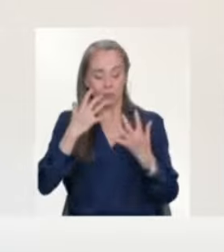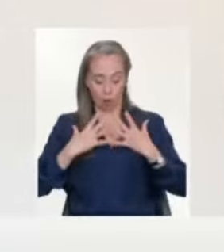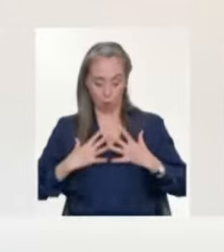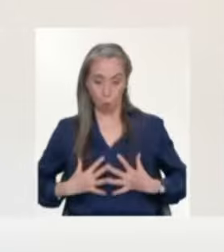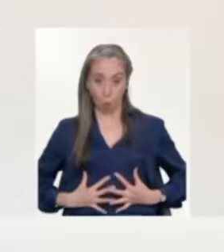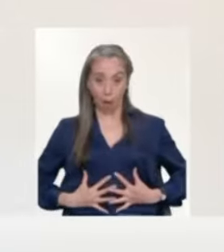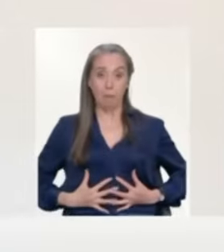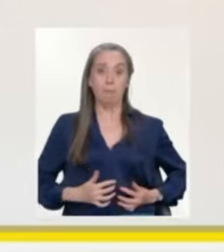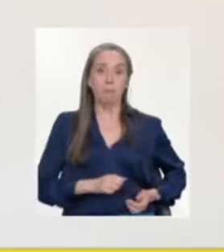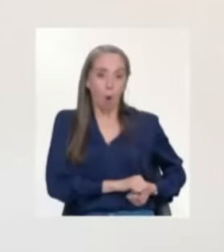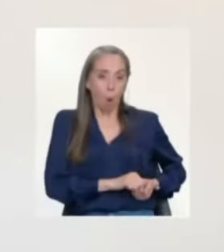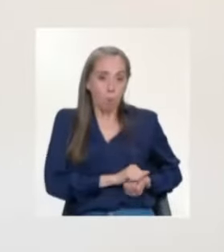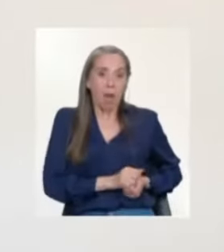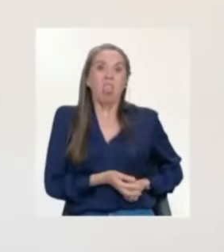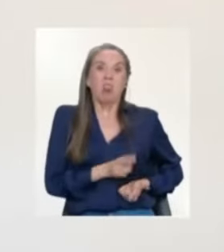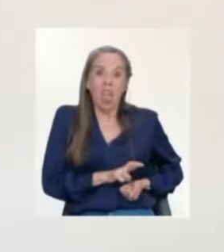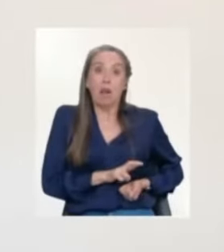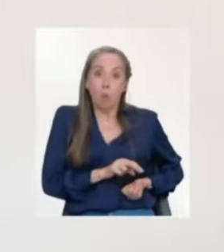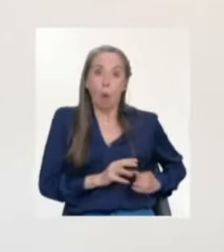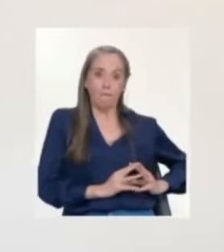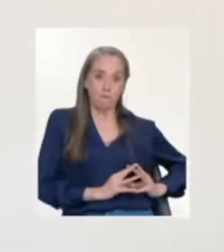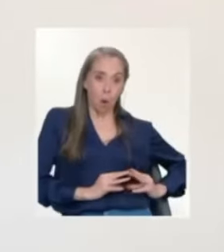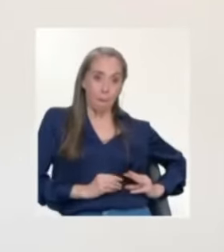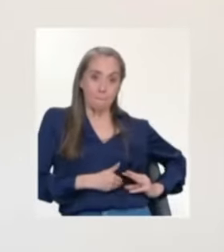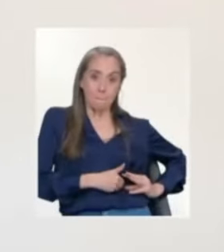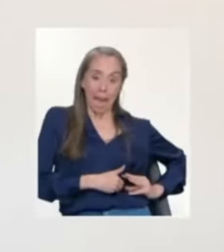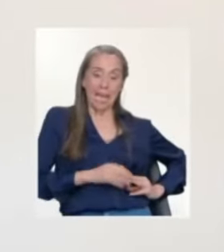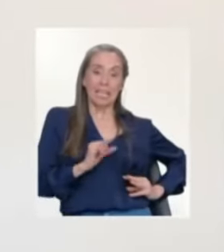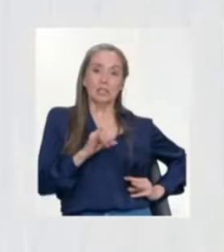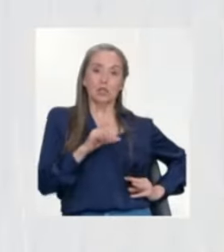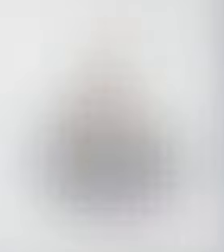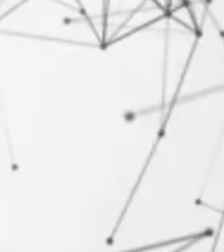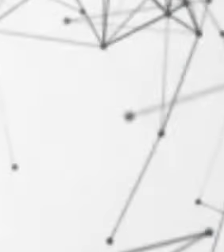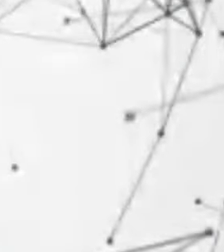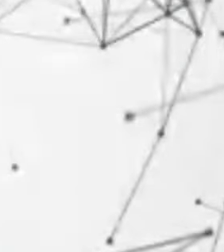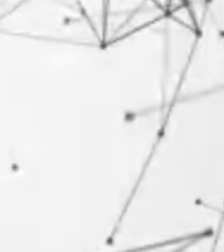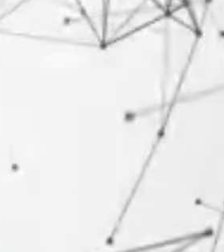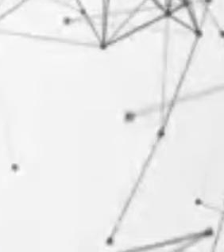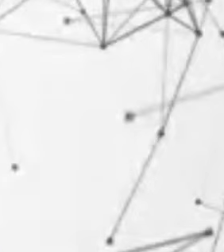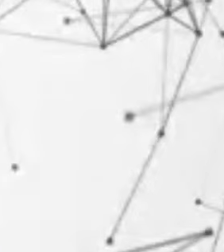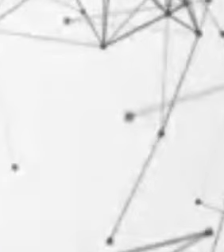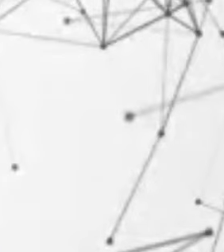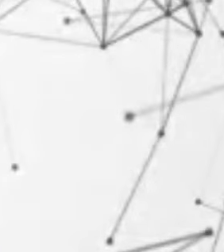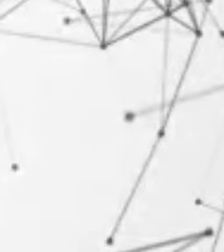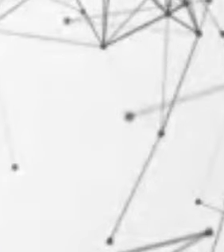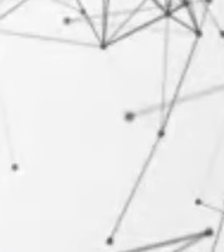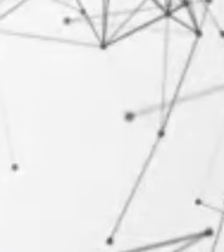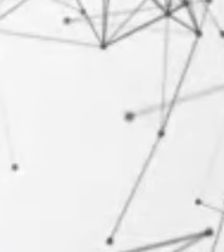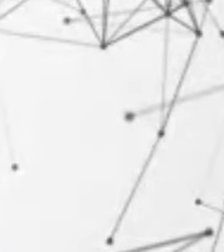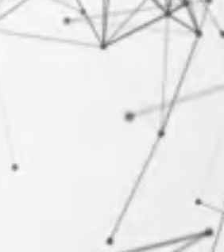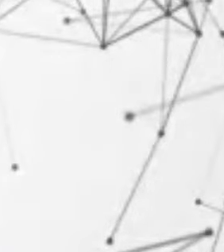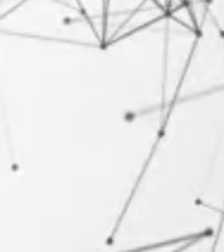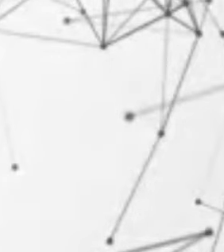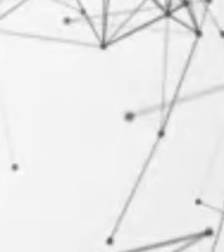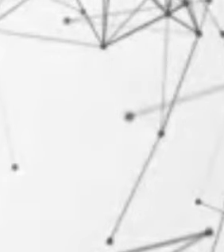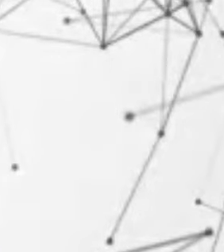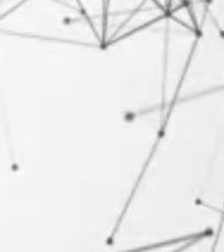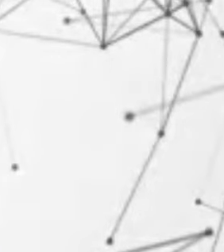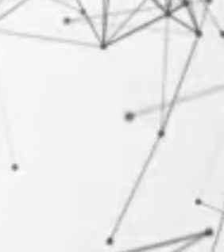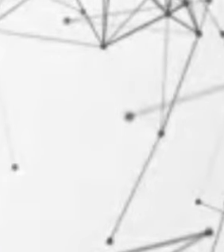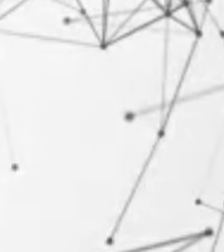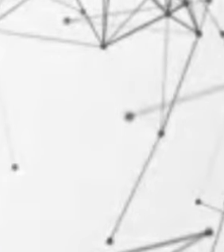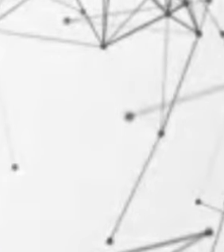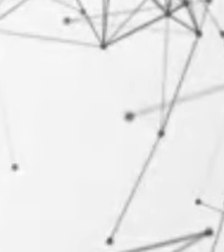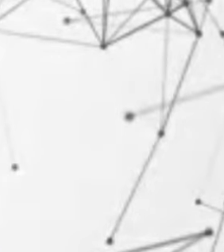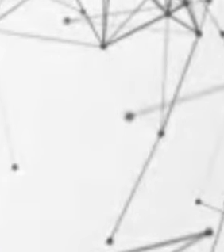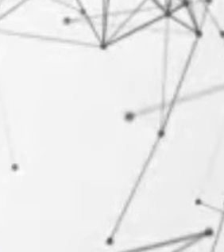cuerpo es capaz de producir nuevamente insulina por un periodo de tiempo Bueno pues esto es lo que eh se ha distribuido se ha